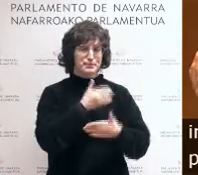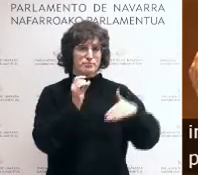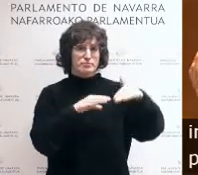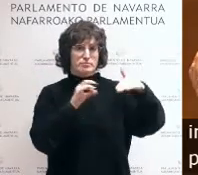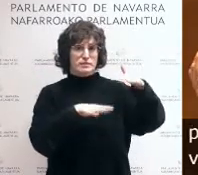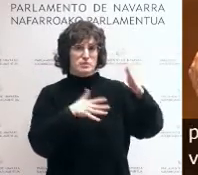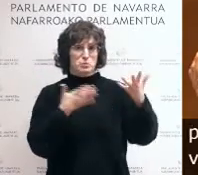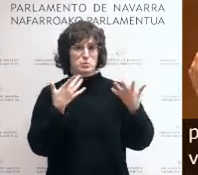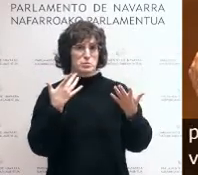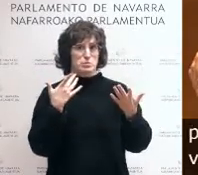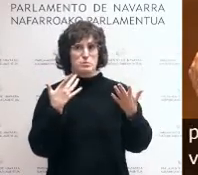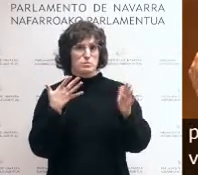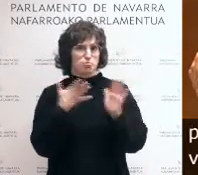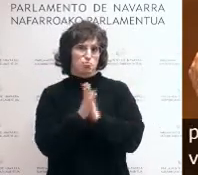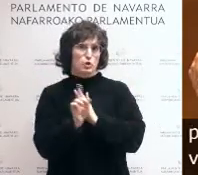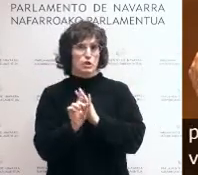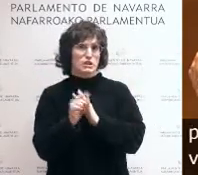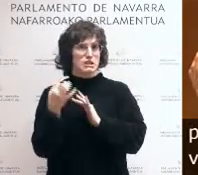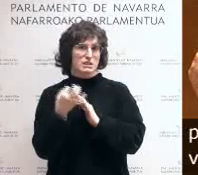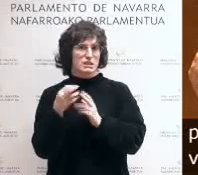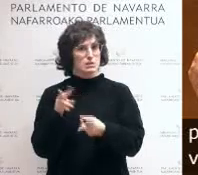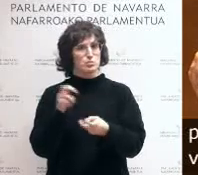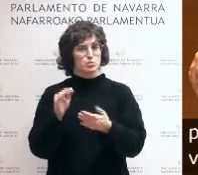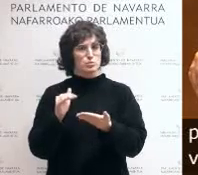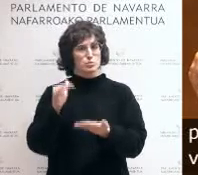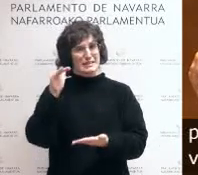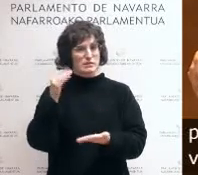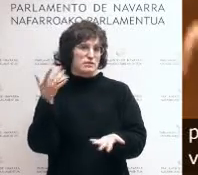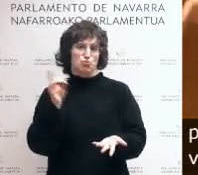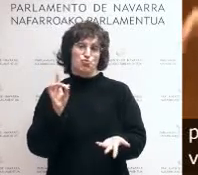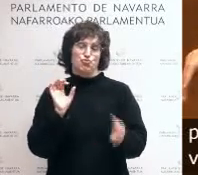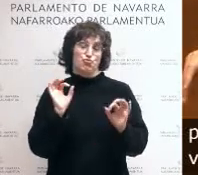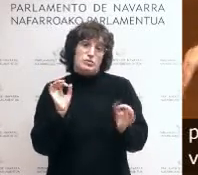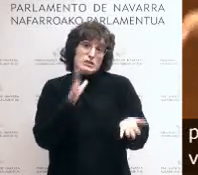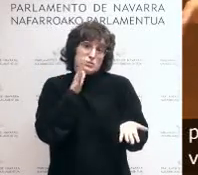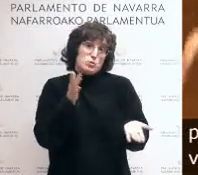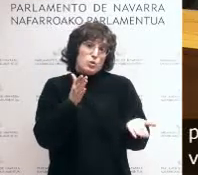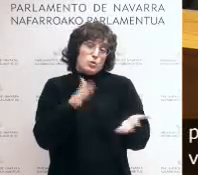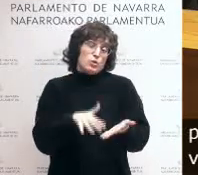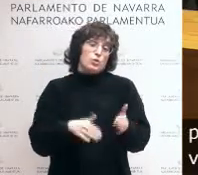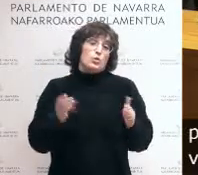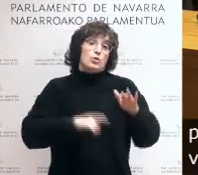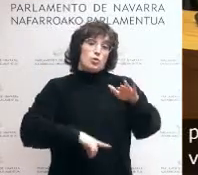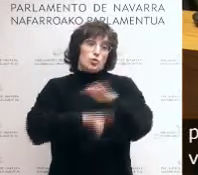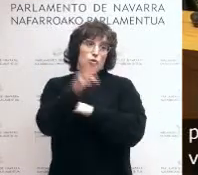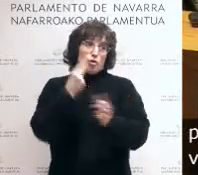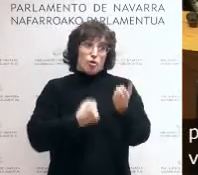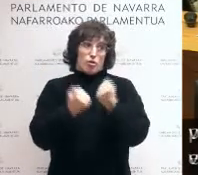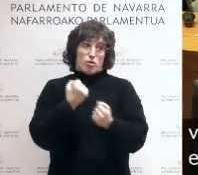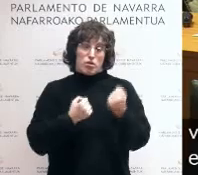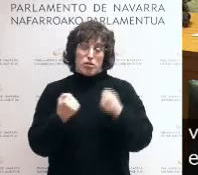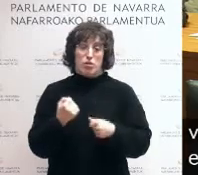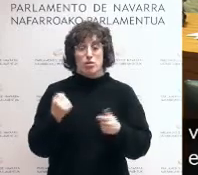los impuestos, sino que va unido al crecimiento económico, a más crecimiento, más empleo, más productividad y